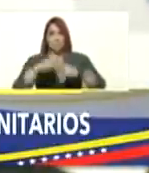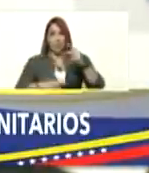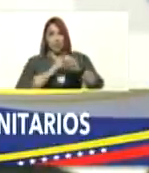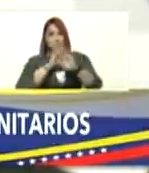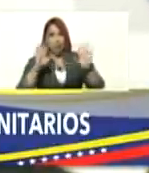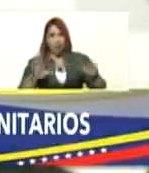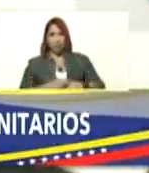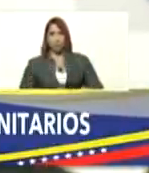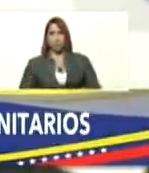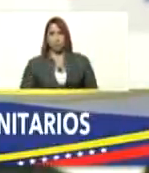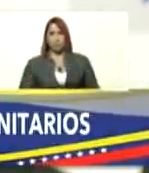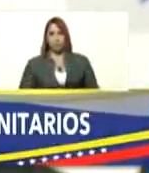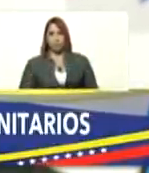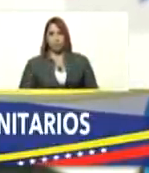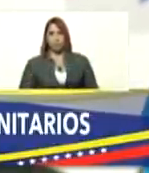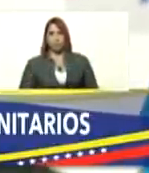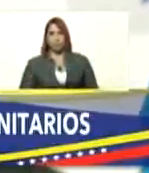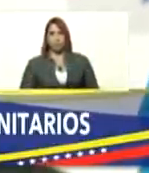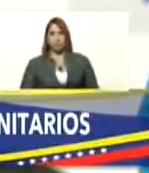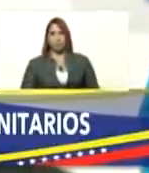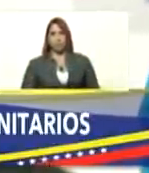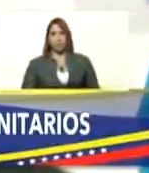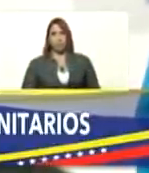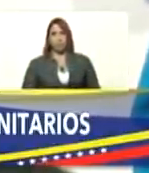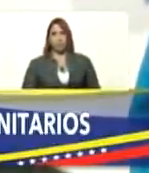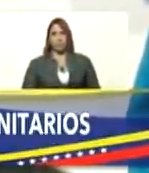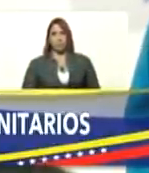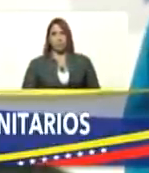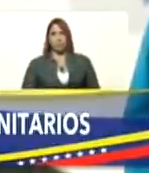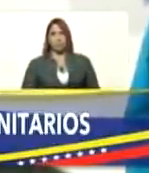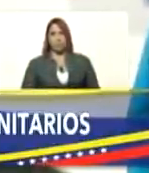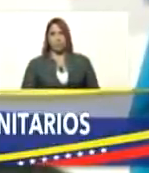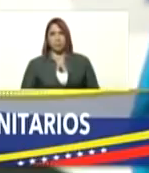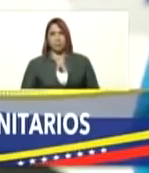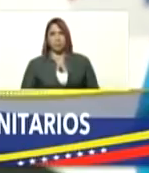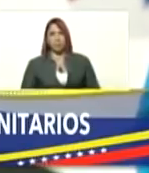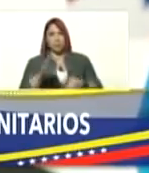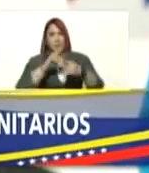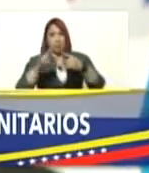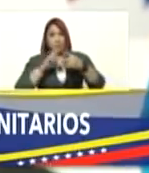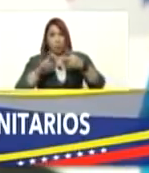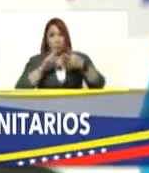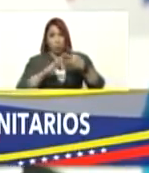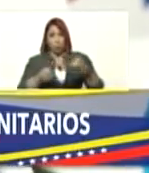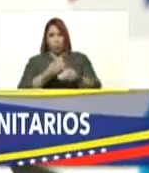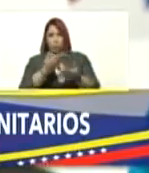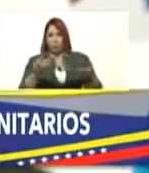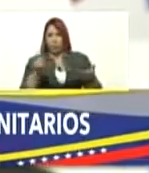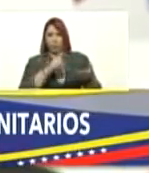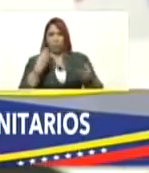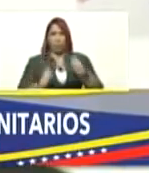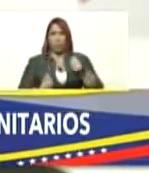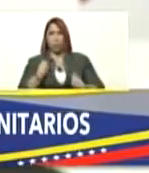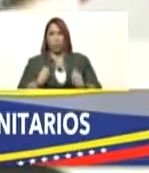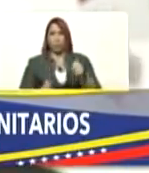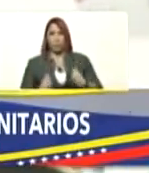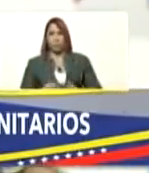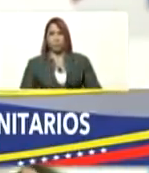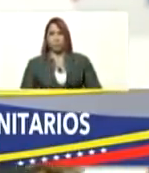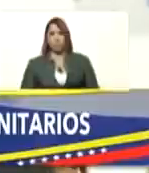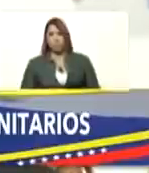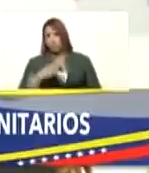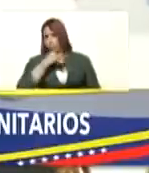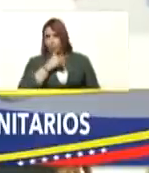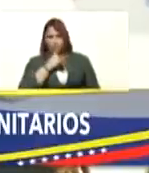la visión clara, las acciones claras. Y de los recursos ustedes no se preocupen, que no hay.